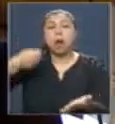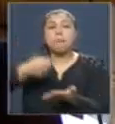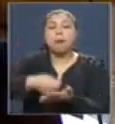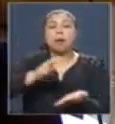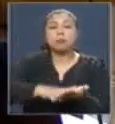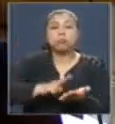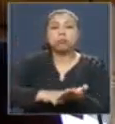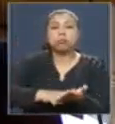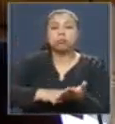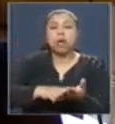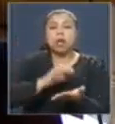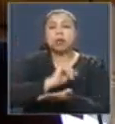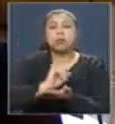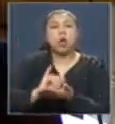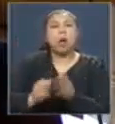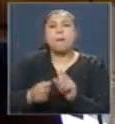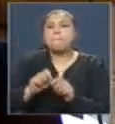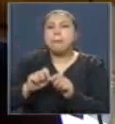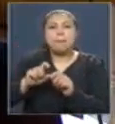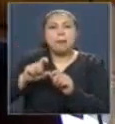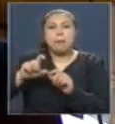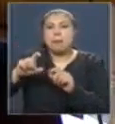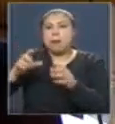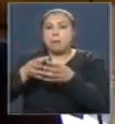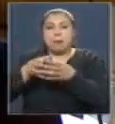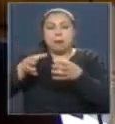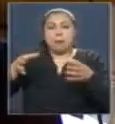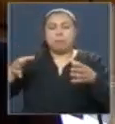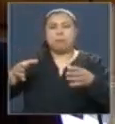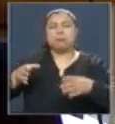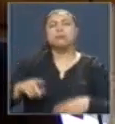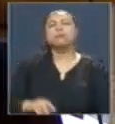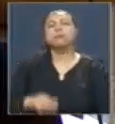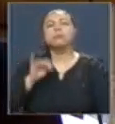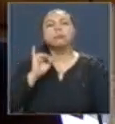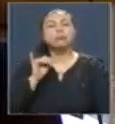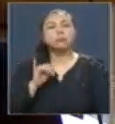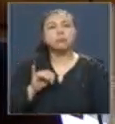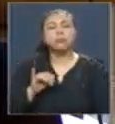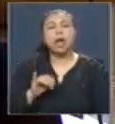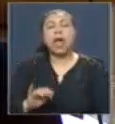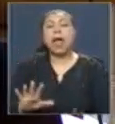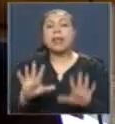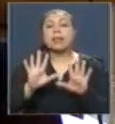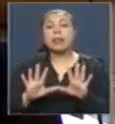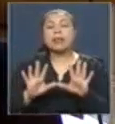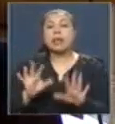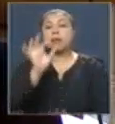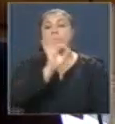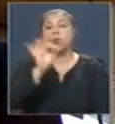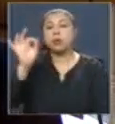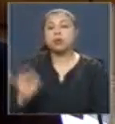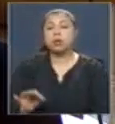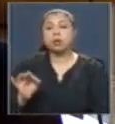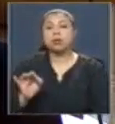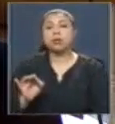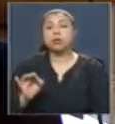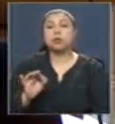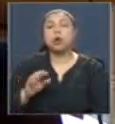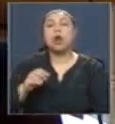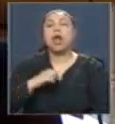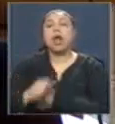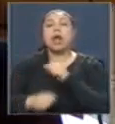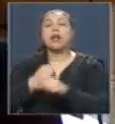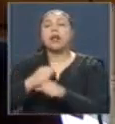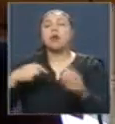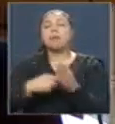corporativos no han cesado de aumentar y hemos pasado de 10% en el 90 a 20